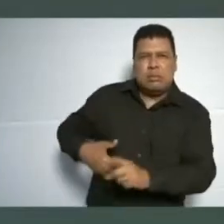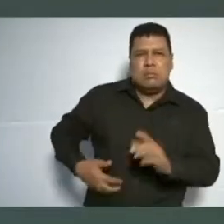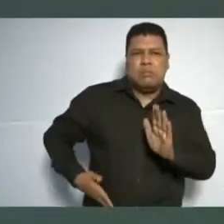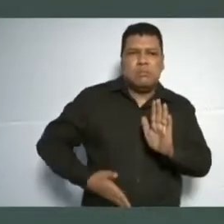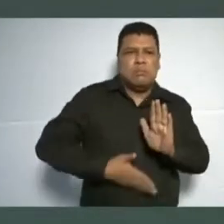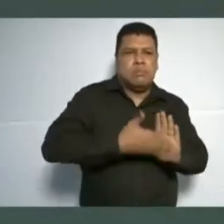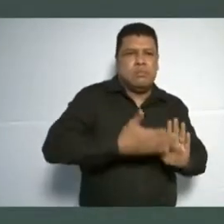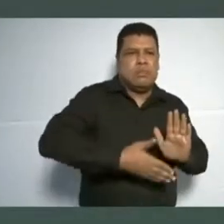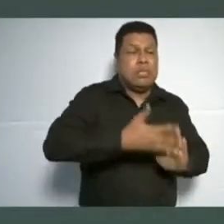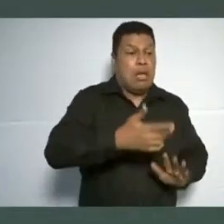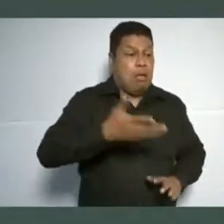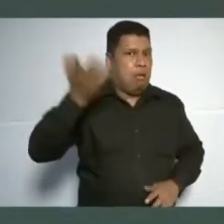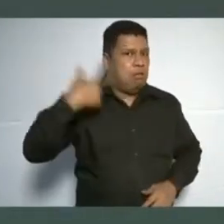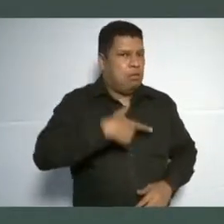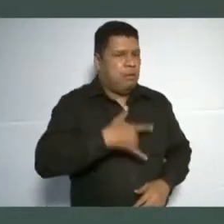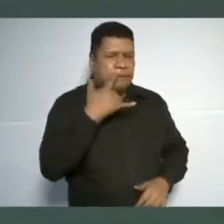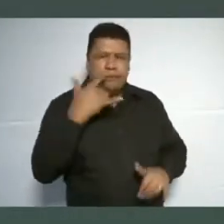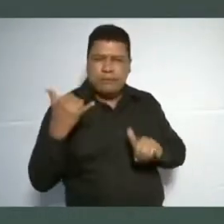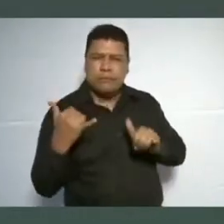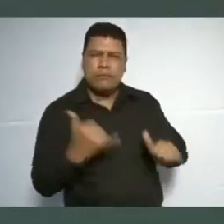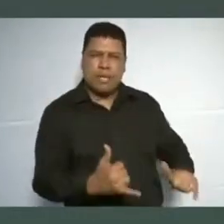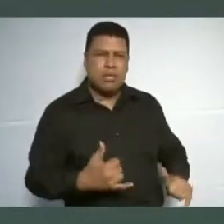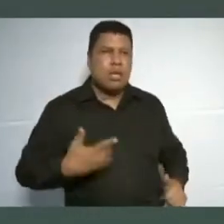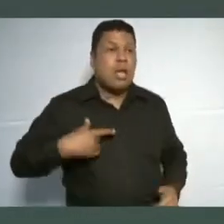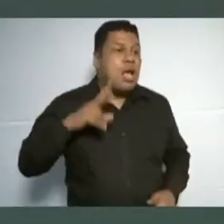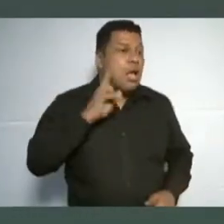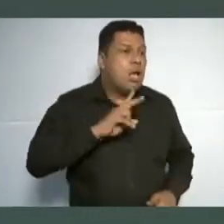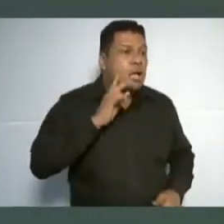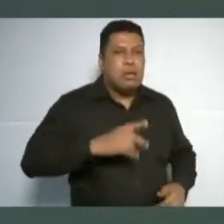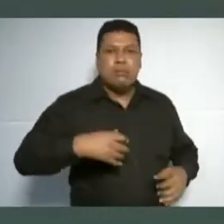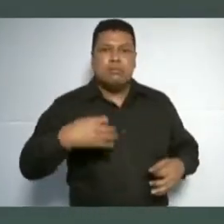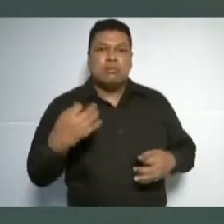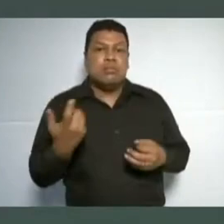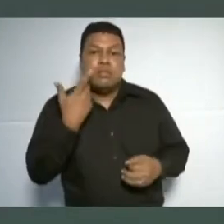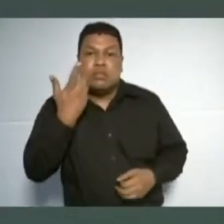eran muy buenos para litigar.